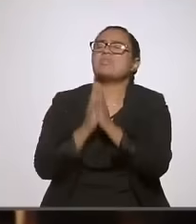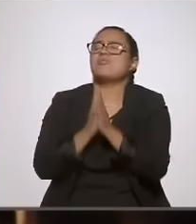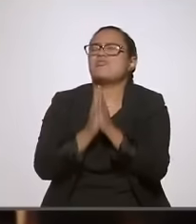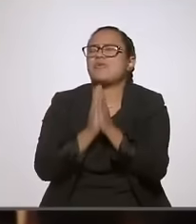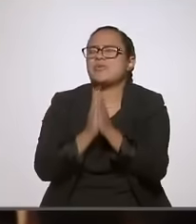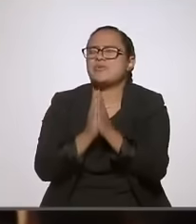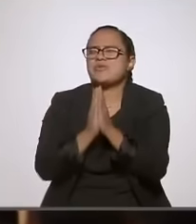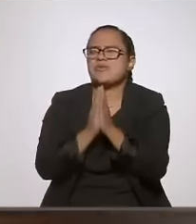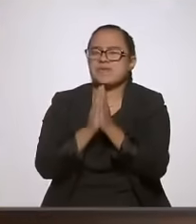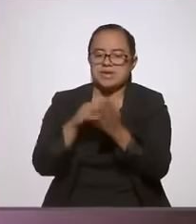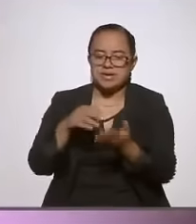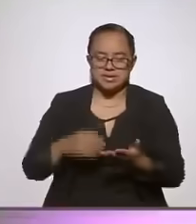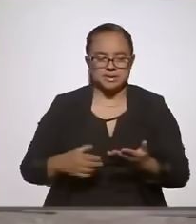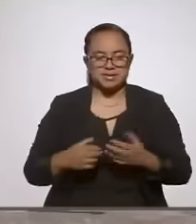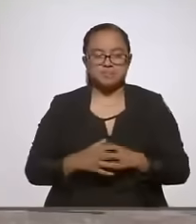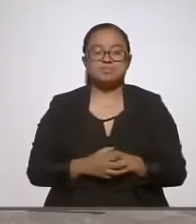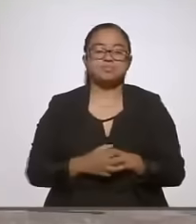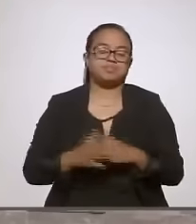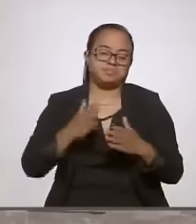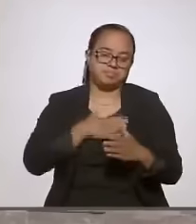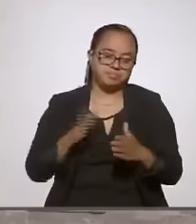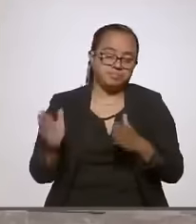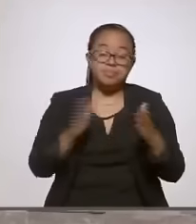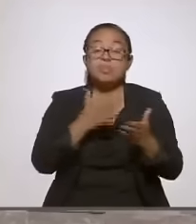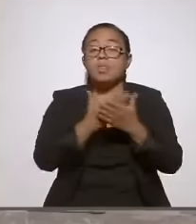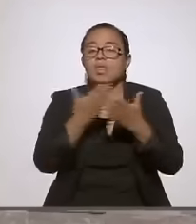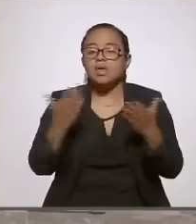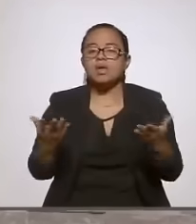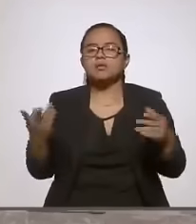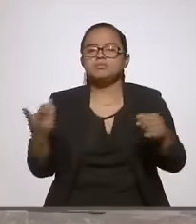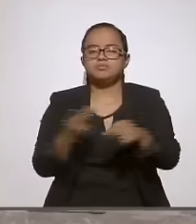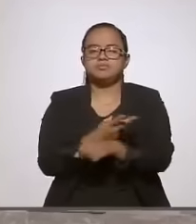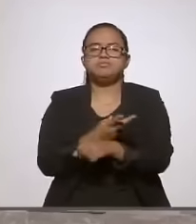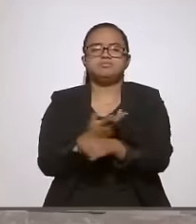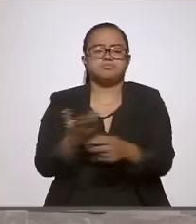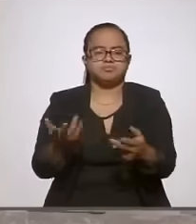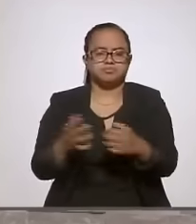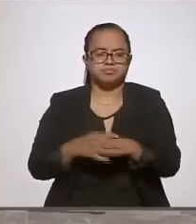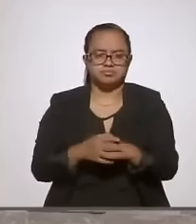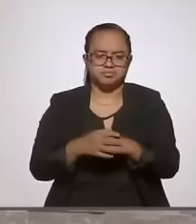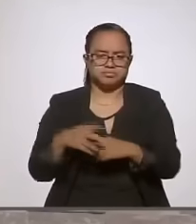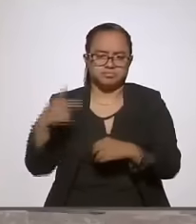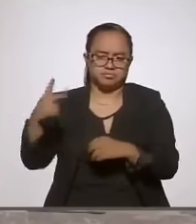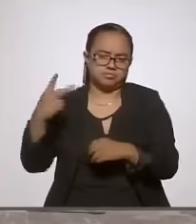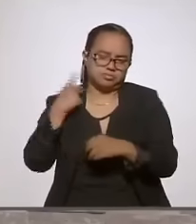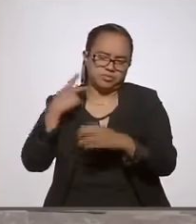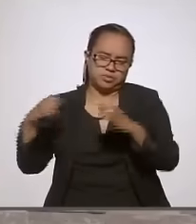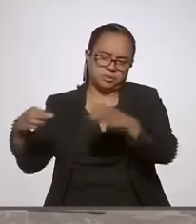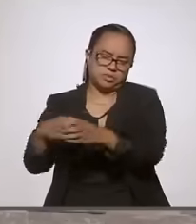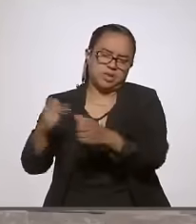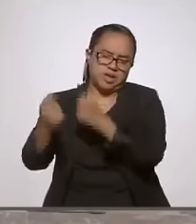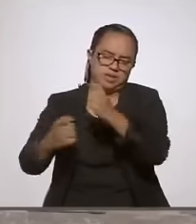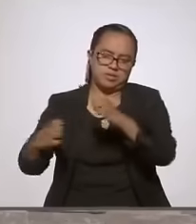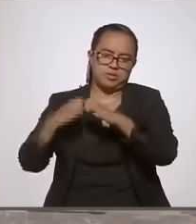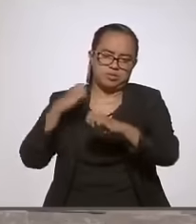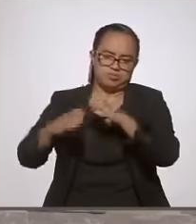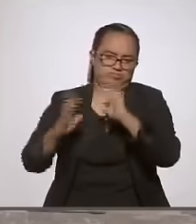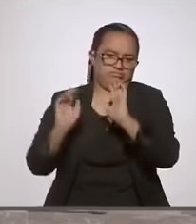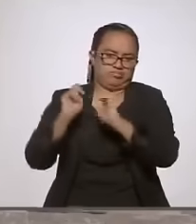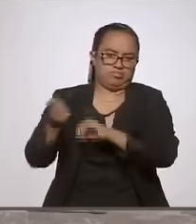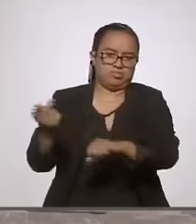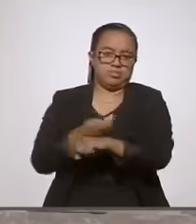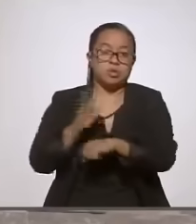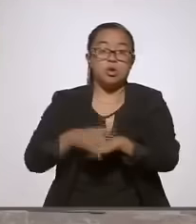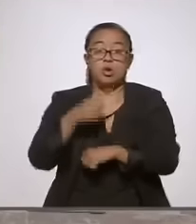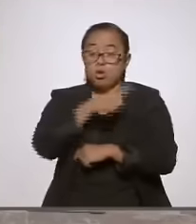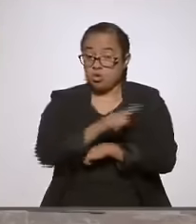Ya, de veras, dele su chorrito. Pero bueno, algo está pasando en los partidos opositores porque nadie